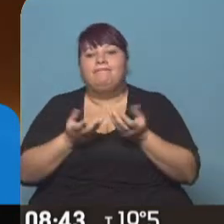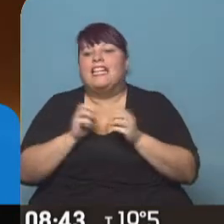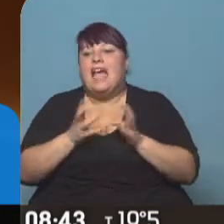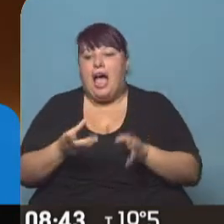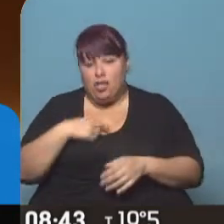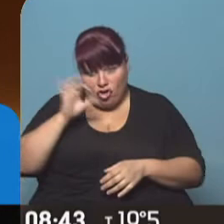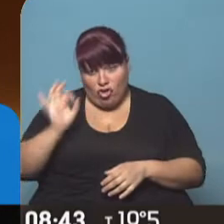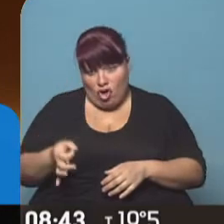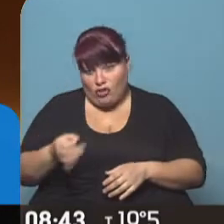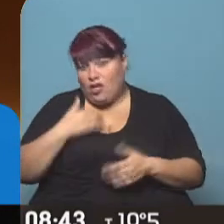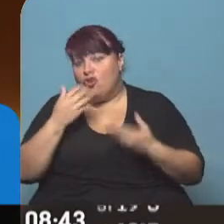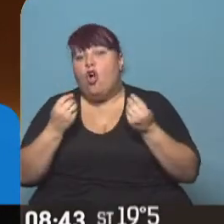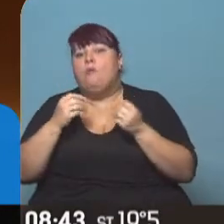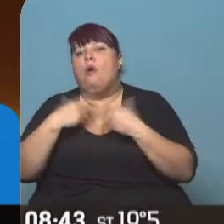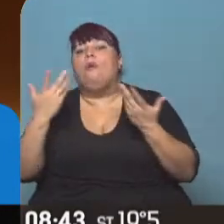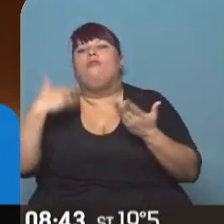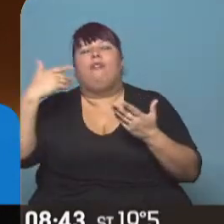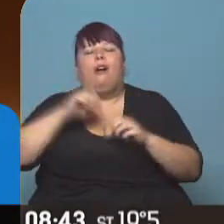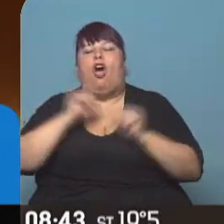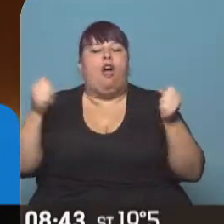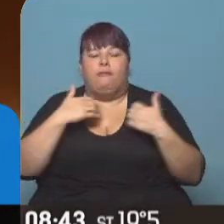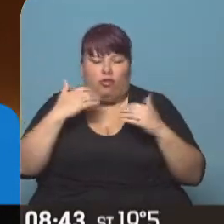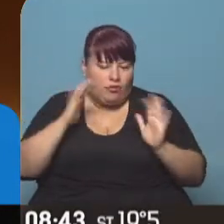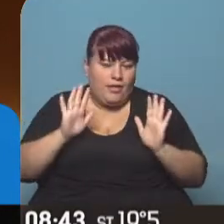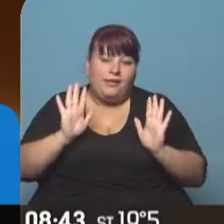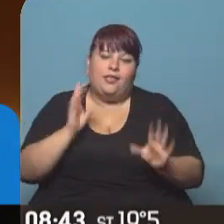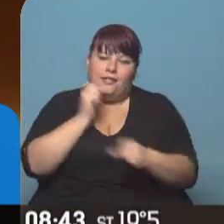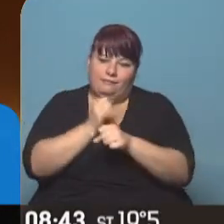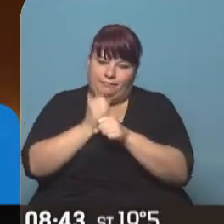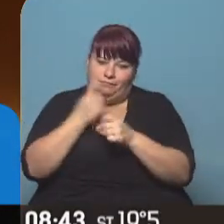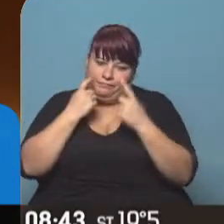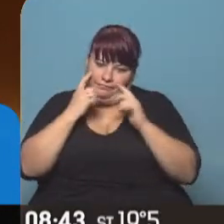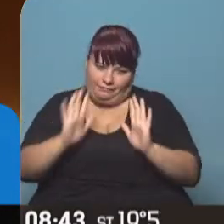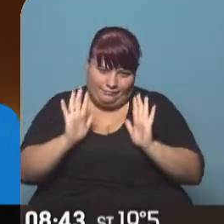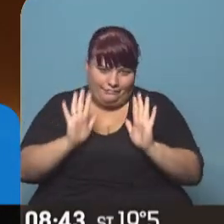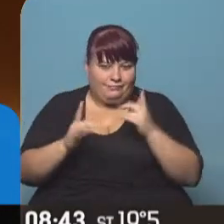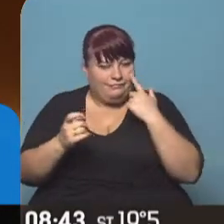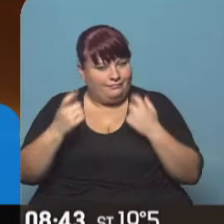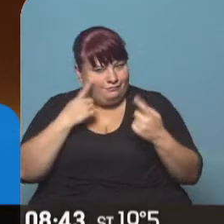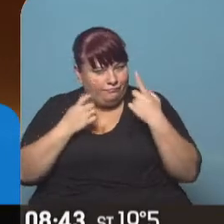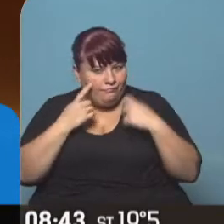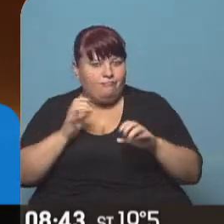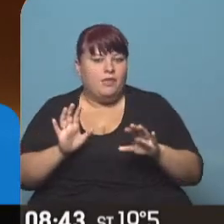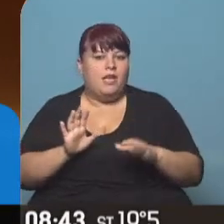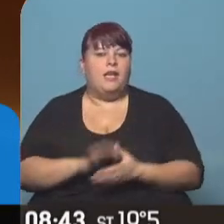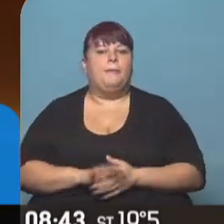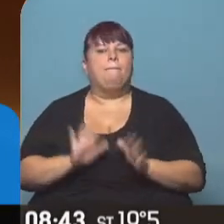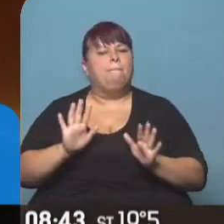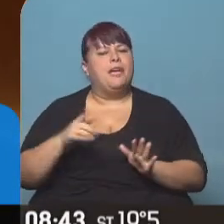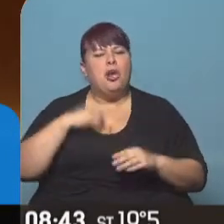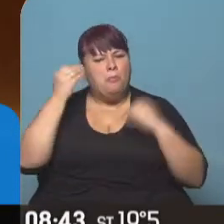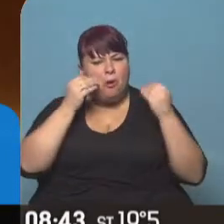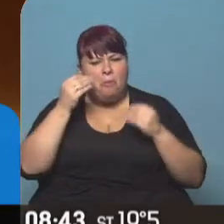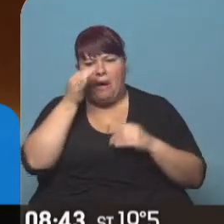hace o sea sabemos que no sabemos cómo va a reaccionar con lo cual hay que trabajar con mucha prudencia con mucha cautela pero a mí no me